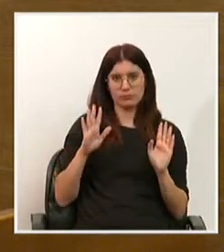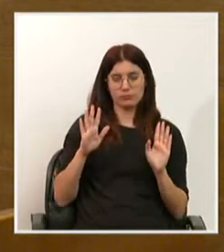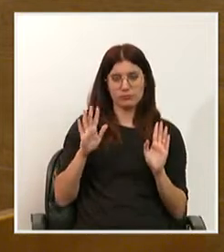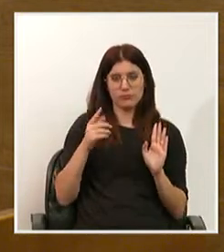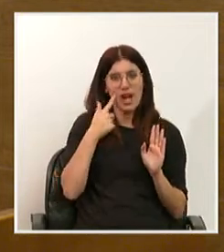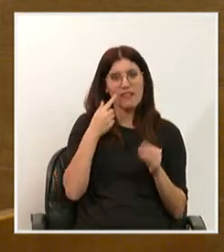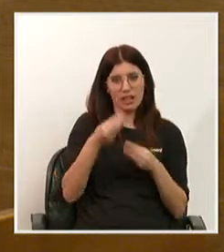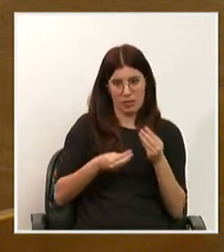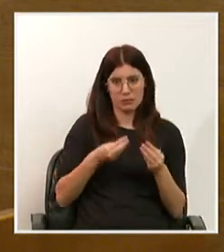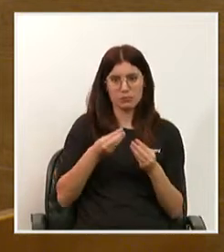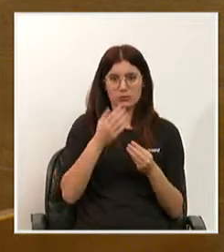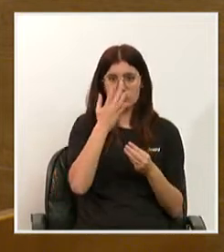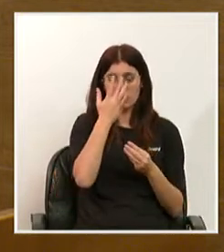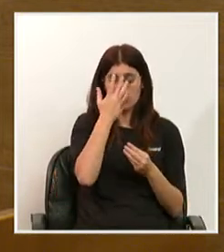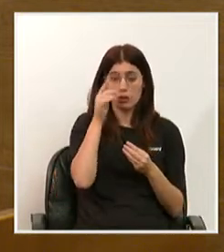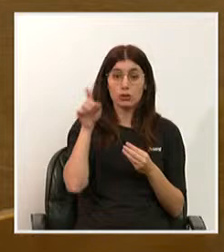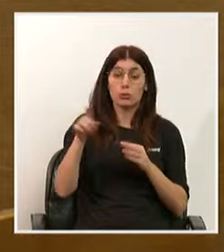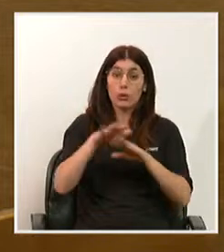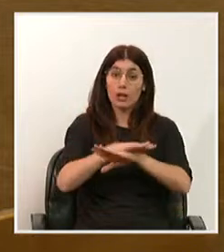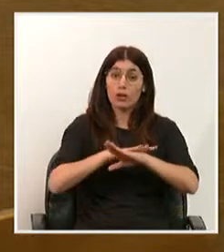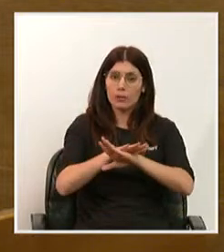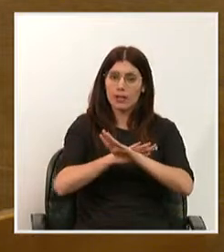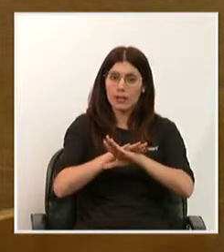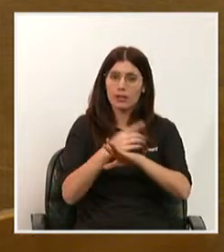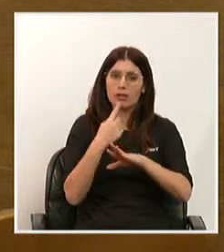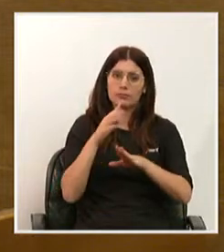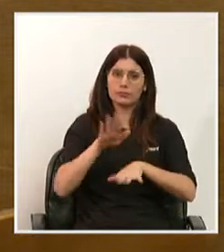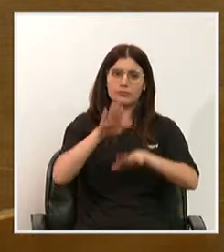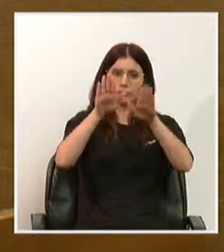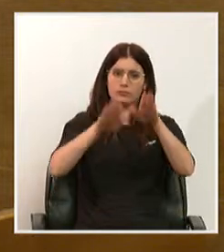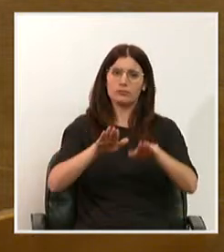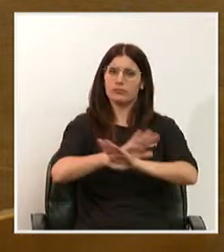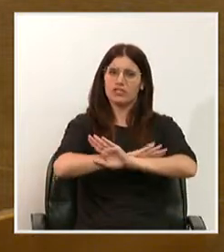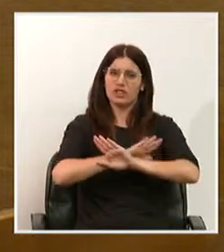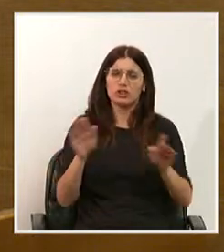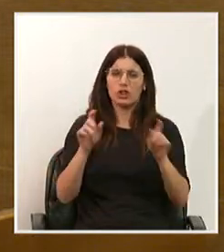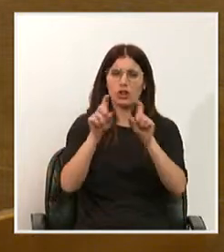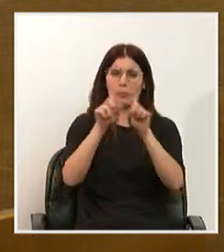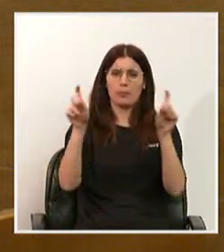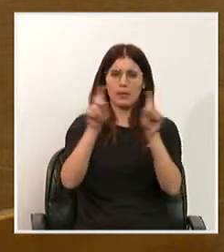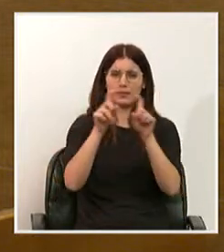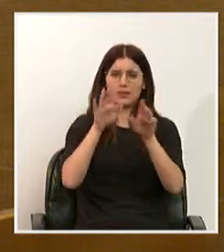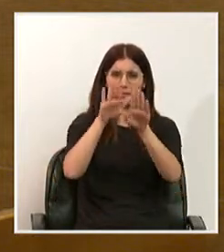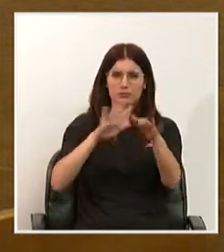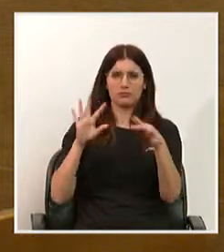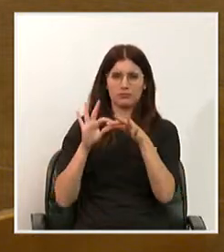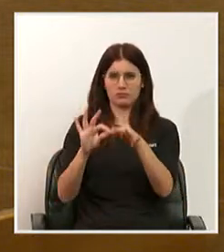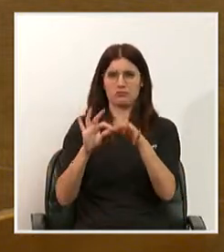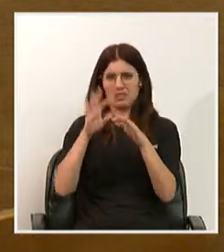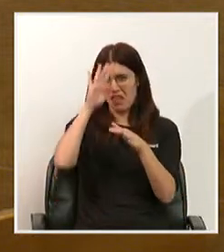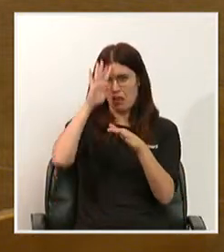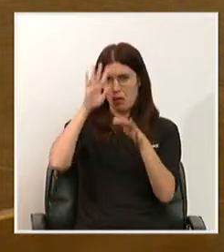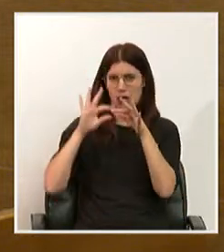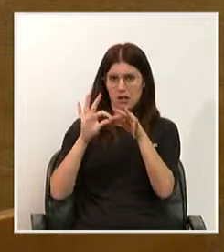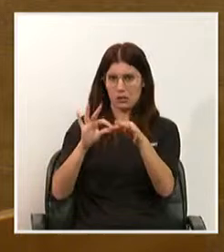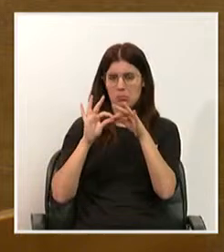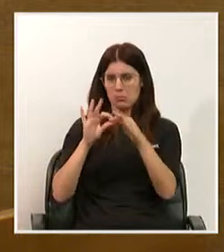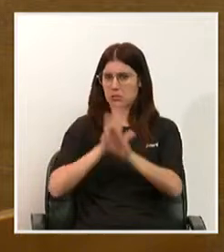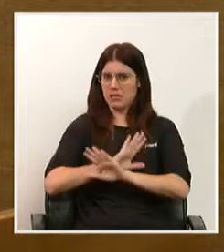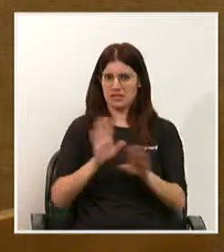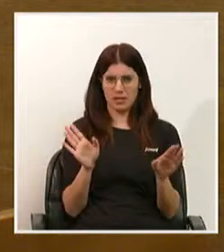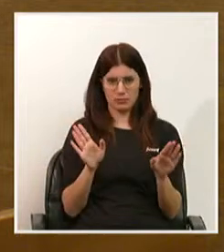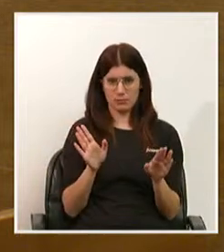y dur elir exus aquelles que estaben alad sees convic